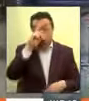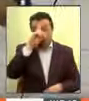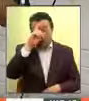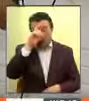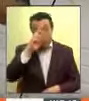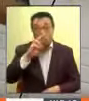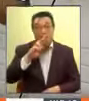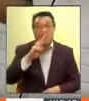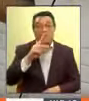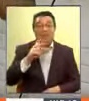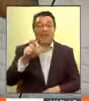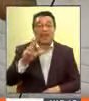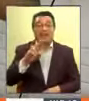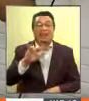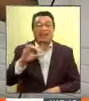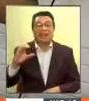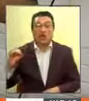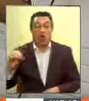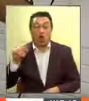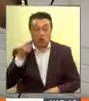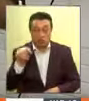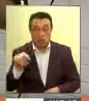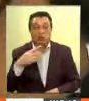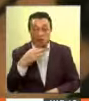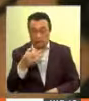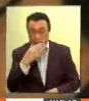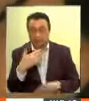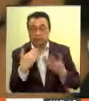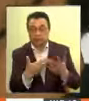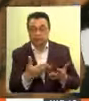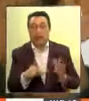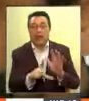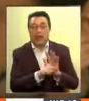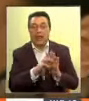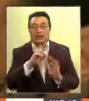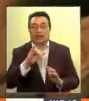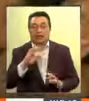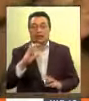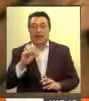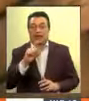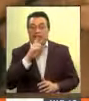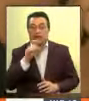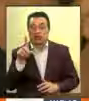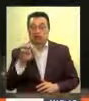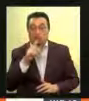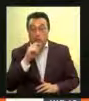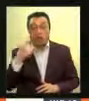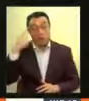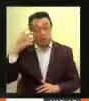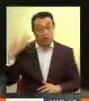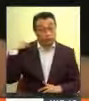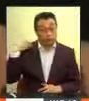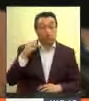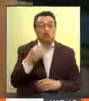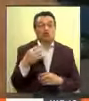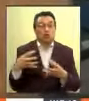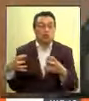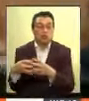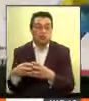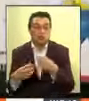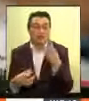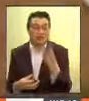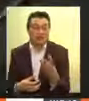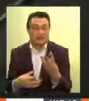las gestiones para entregar el medicamento al niño por la ley Ricarte Soto, pero su hipertensión pulmonar está en el grupo 3, derivada de